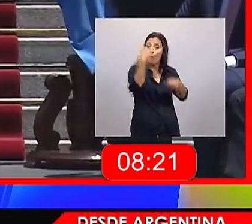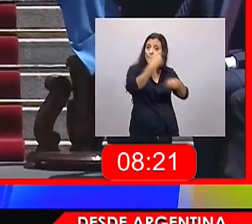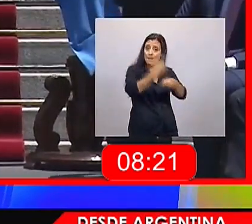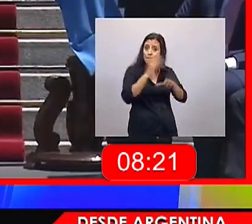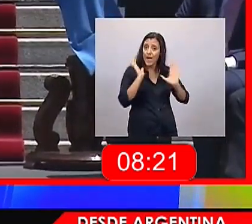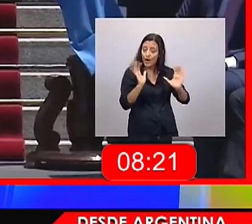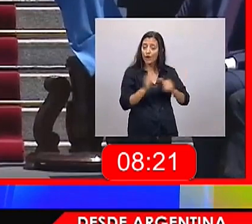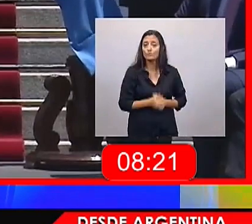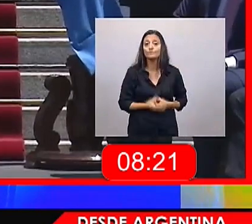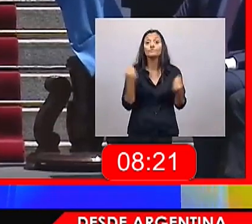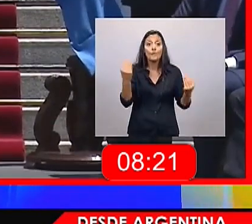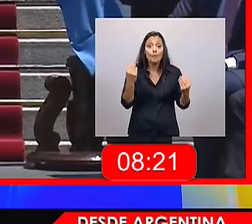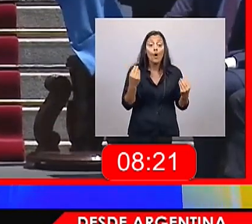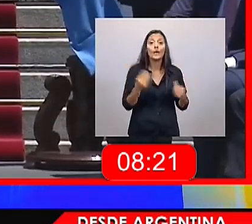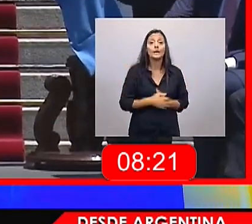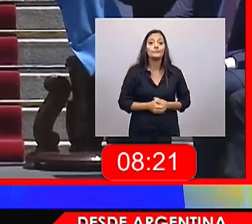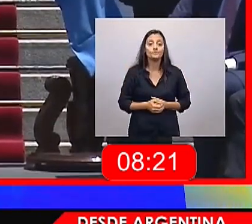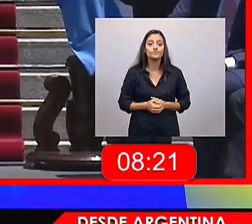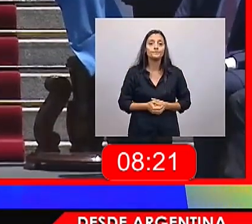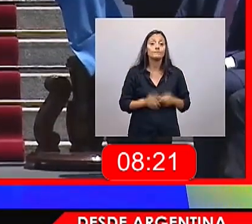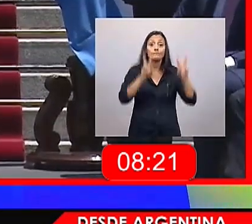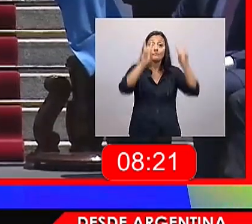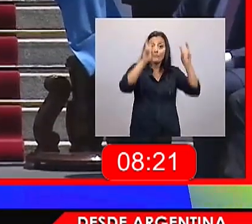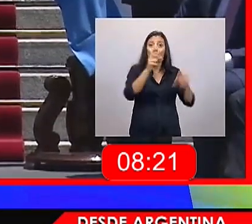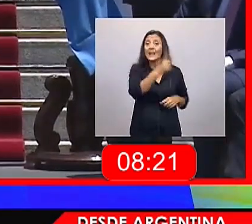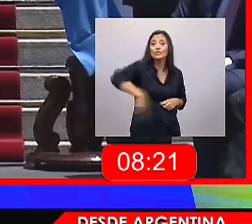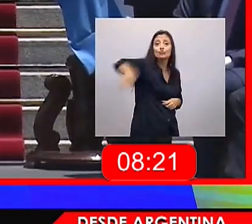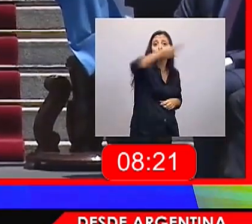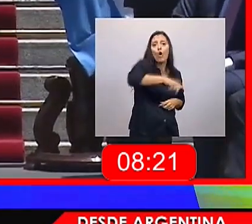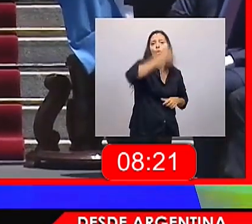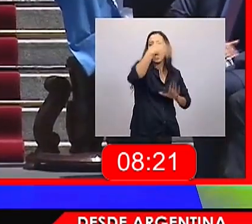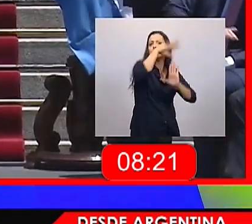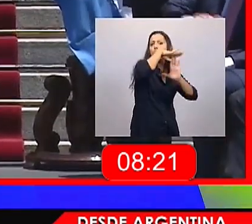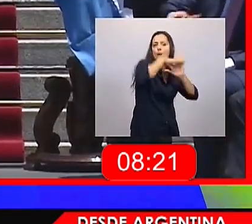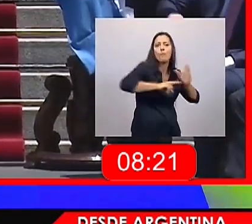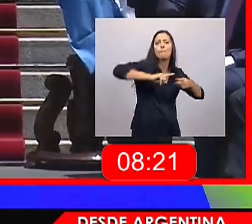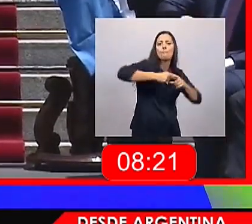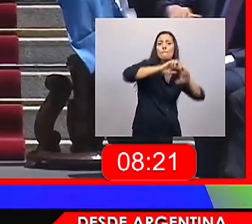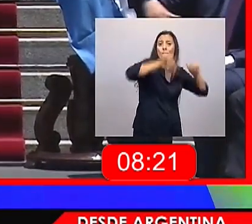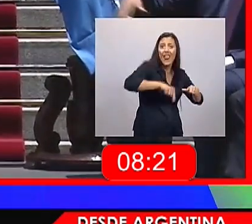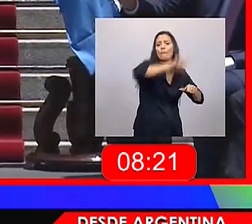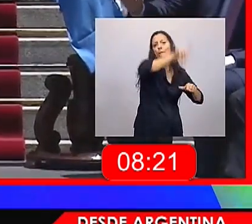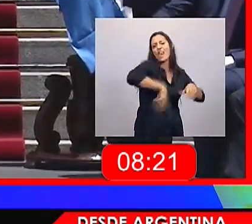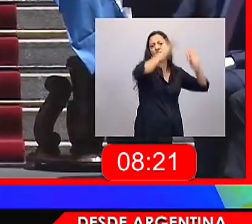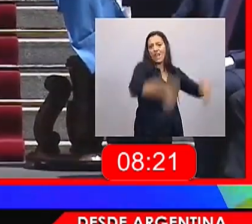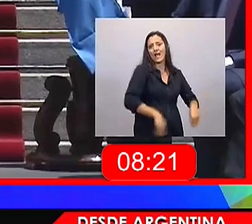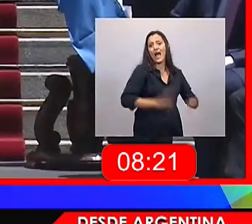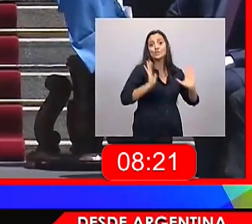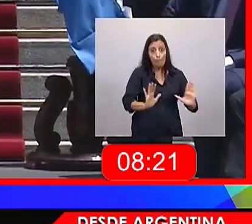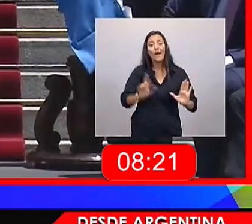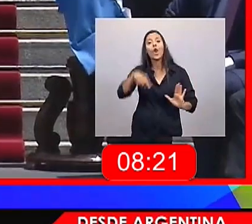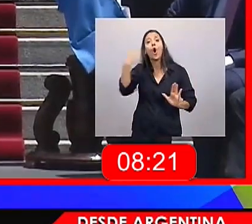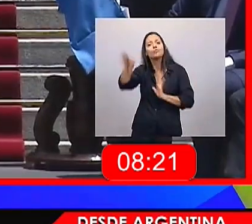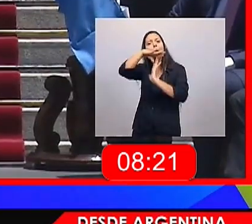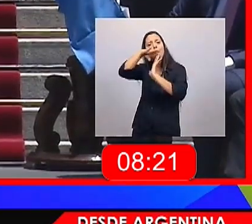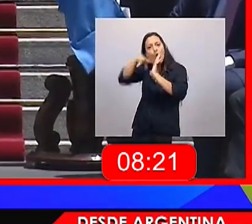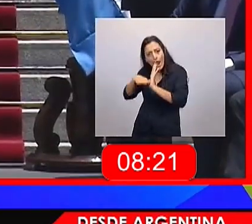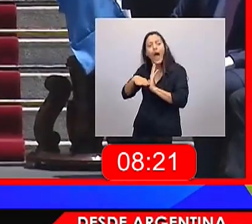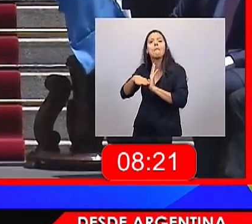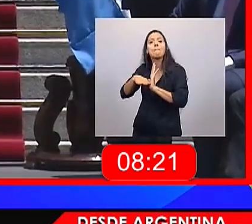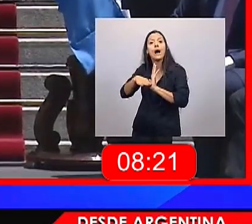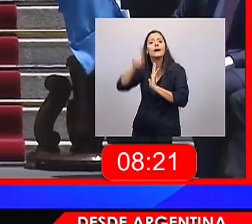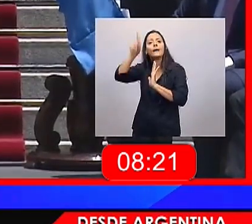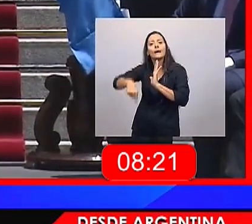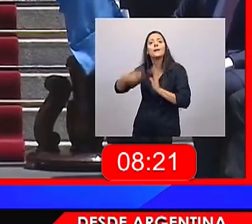los movimientos sociales, respecto a que van a resistir un ajuste de las características que quiere hacer Milei. Ahora, fuera de eso,